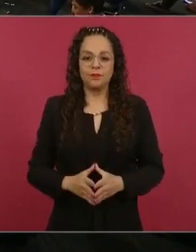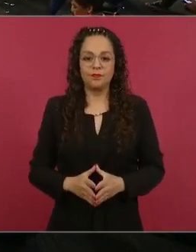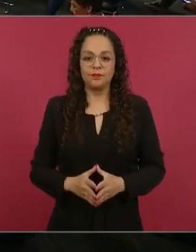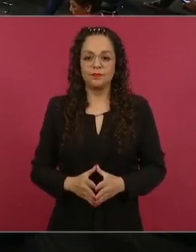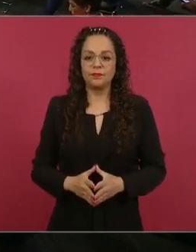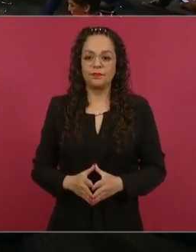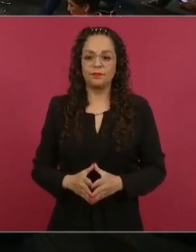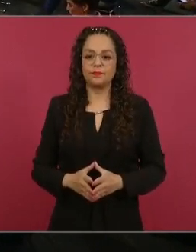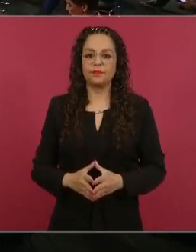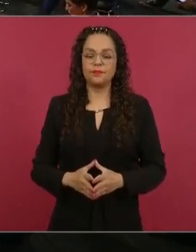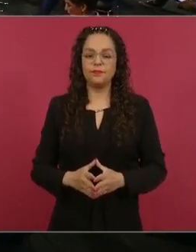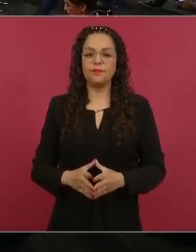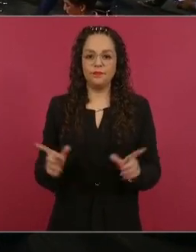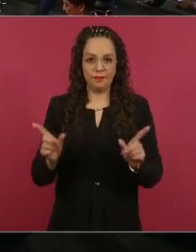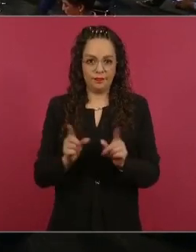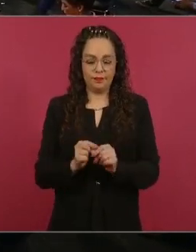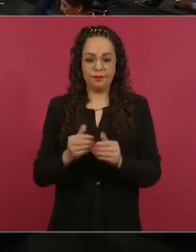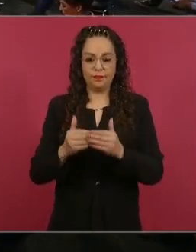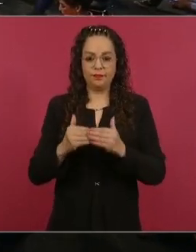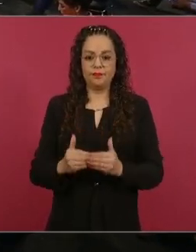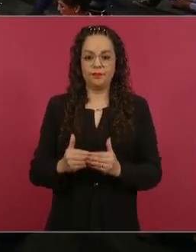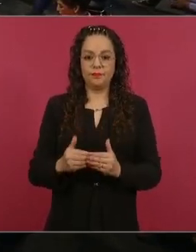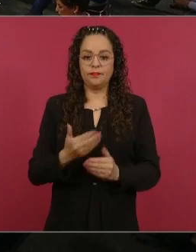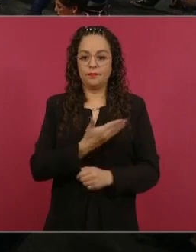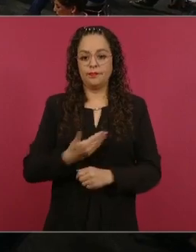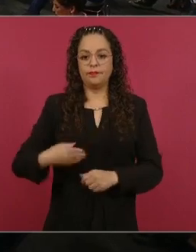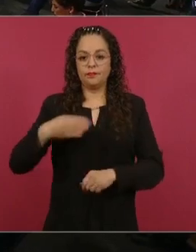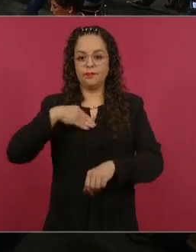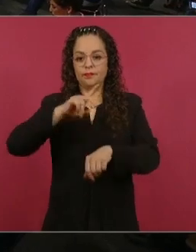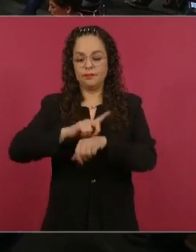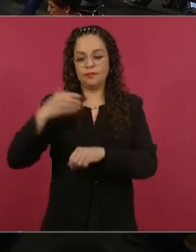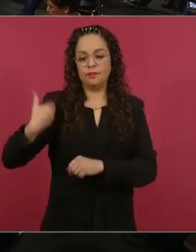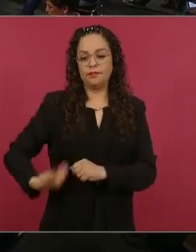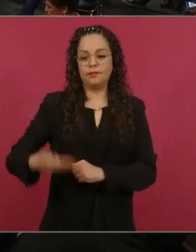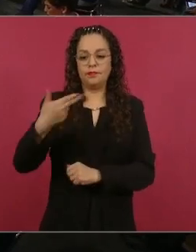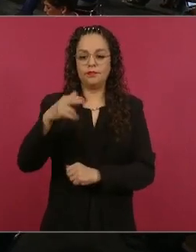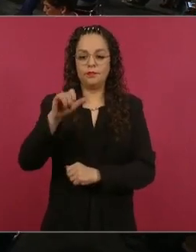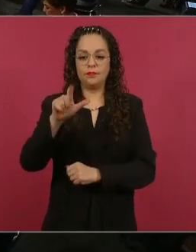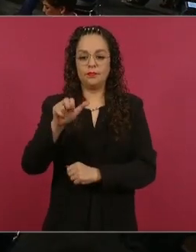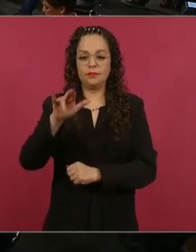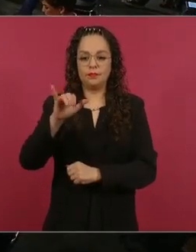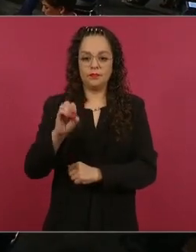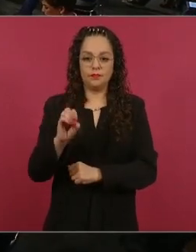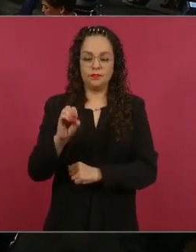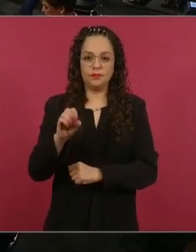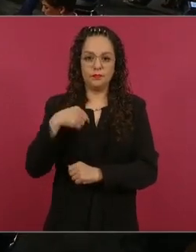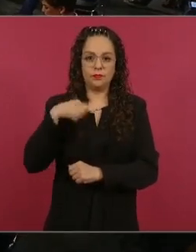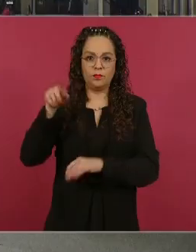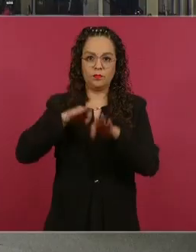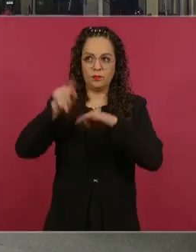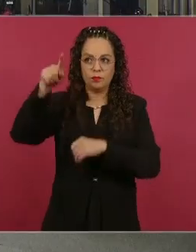Presidente, muy buenos días. Hilario Cruz, de la Red de Radios Comunitarias, de Radio Xali, en el municipio de Palmar de Bravo, Puebla.